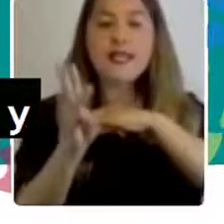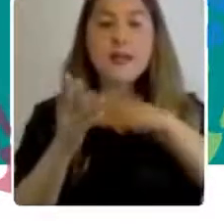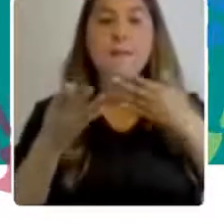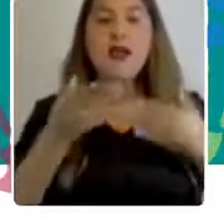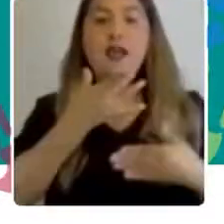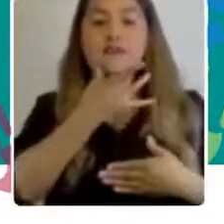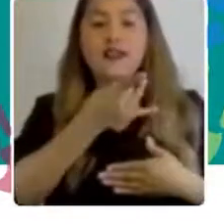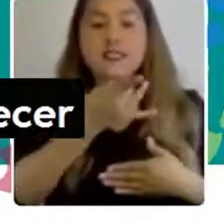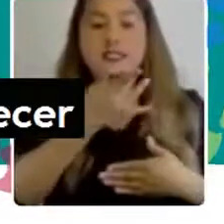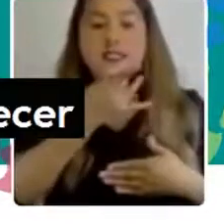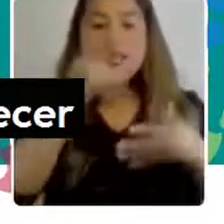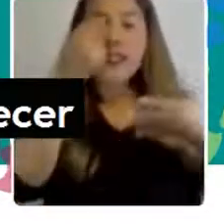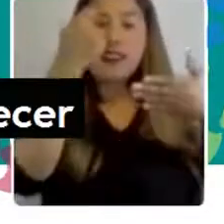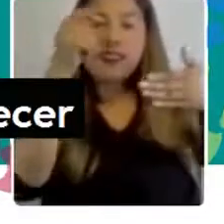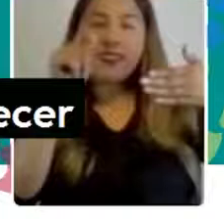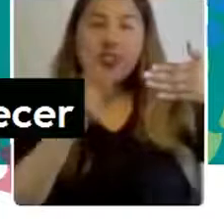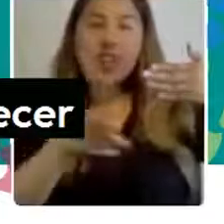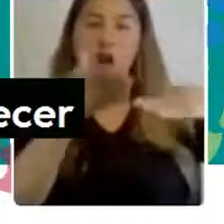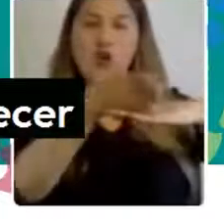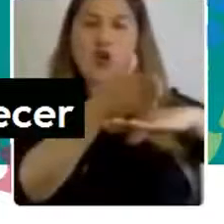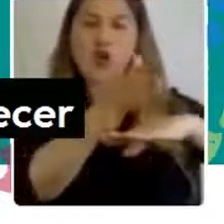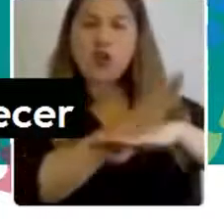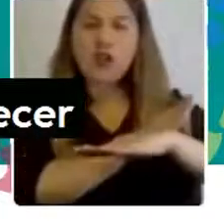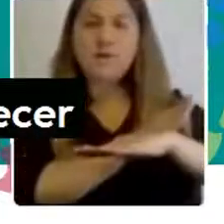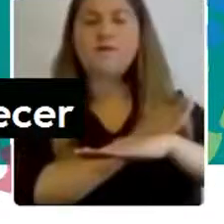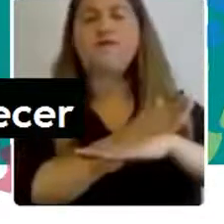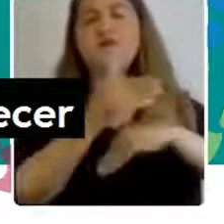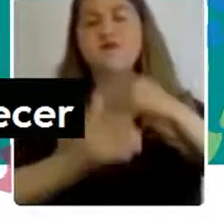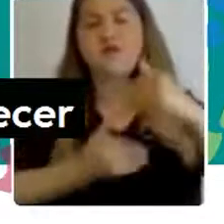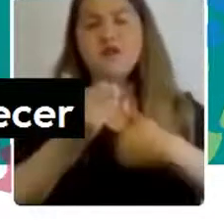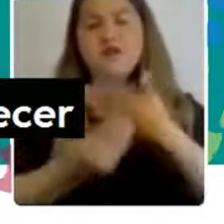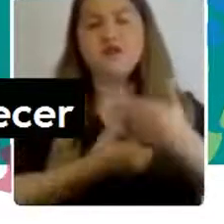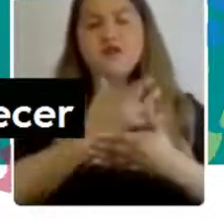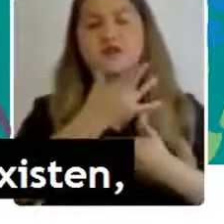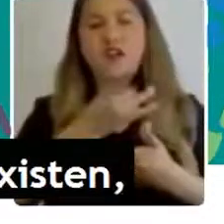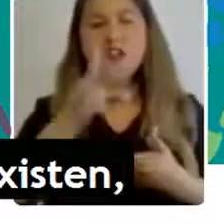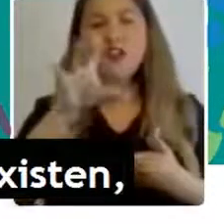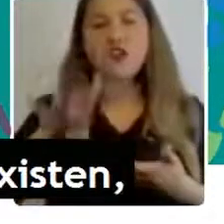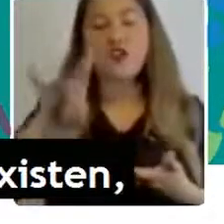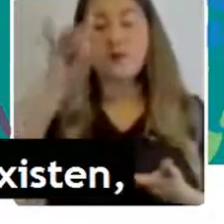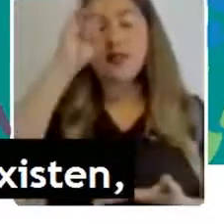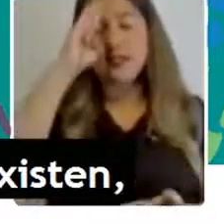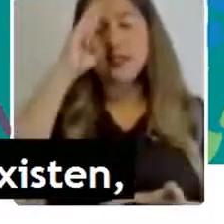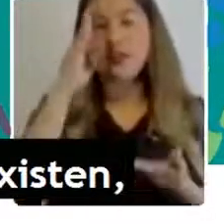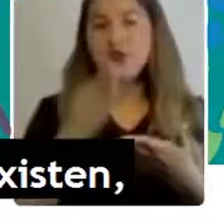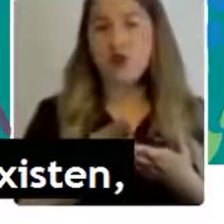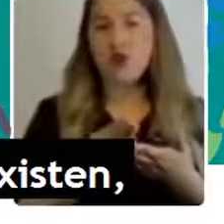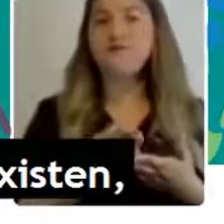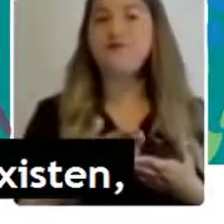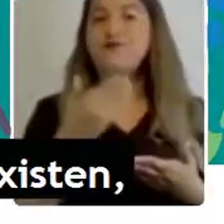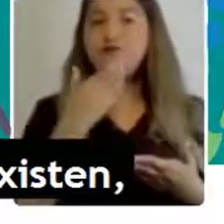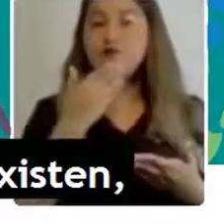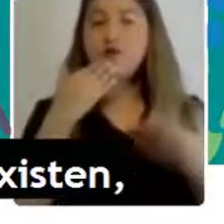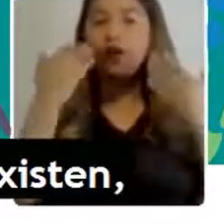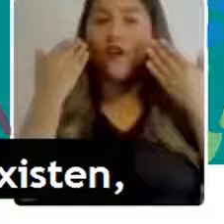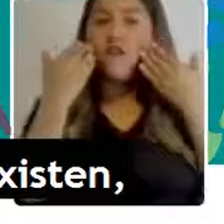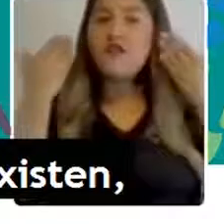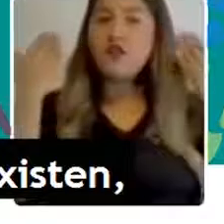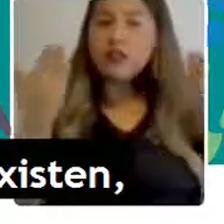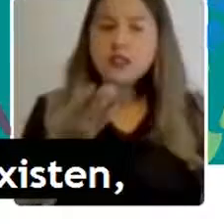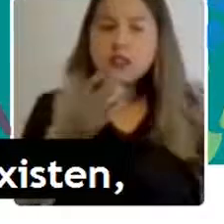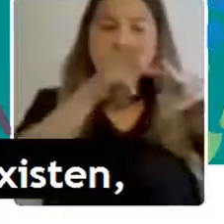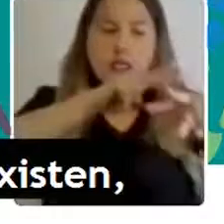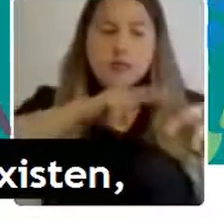decisiones. Recomendación de acciones para favorecer la investigación en estas materias, que no en todos los centros